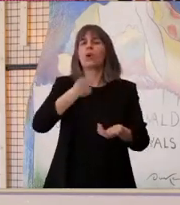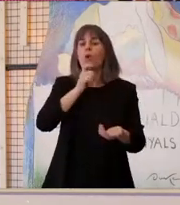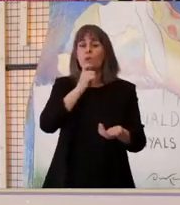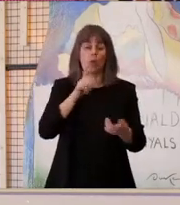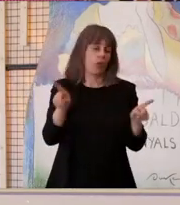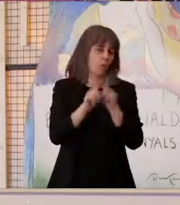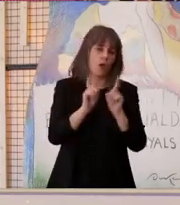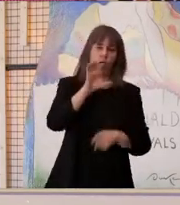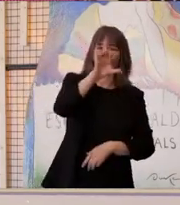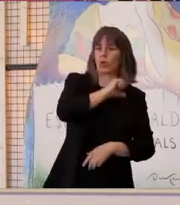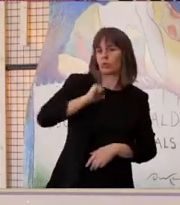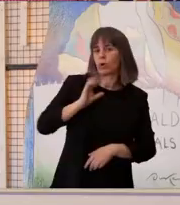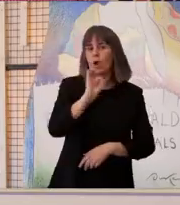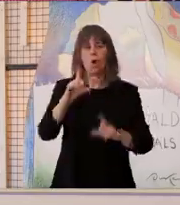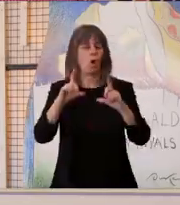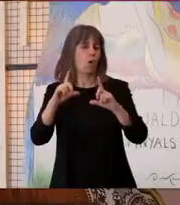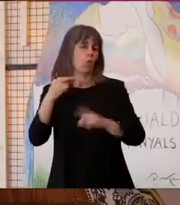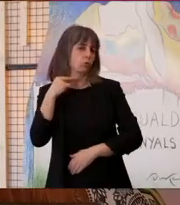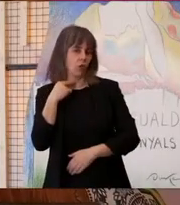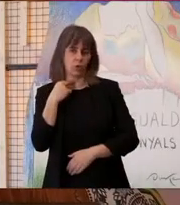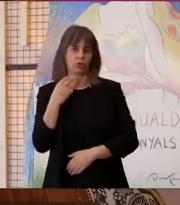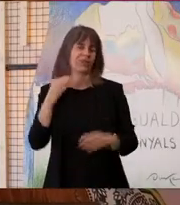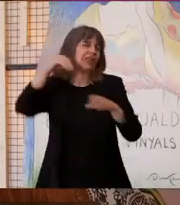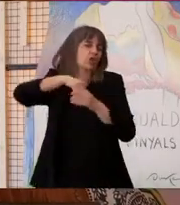y en general en la administración pública Carmela